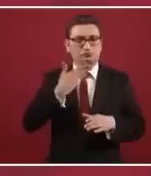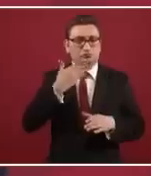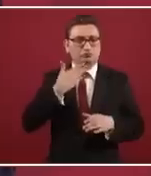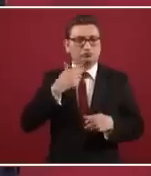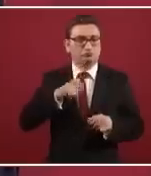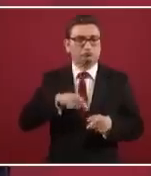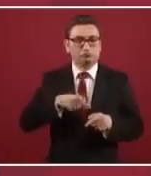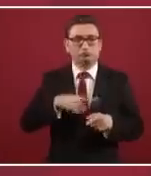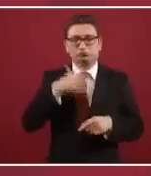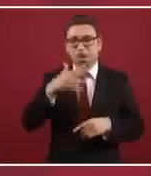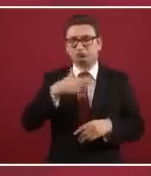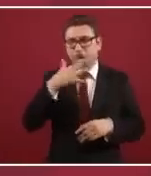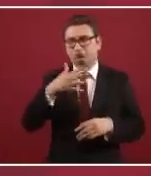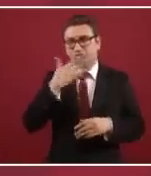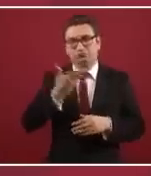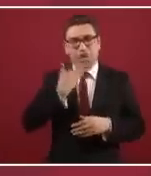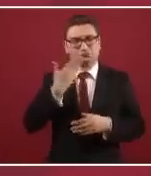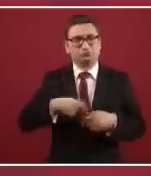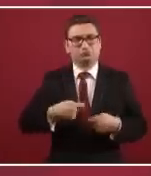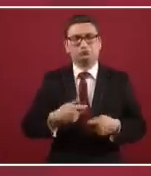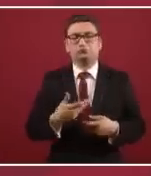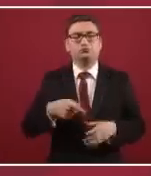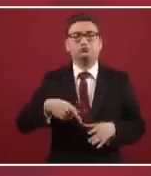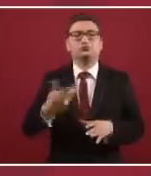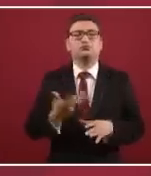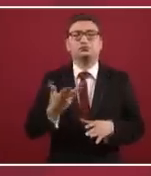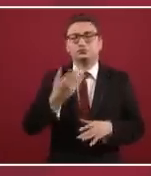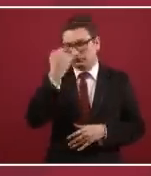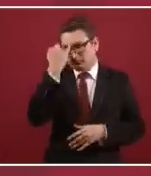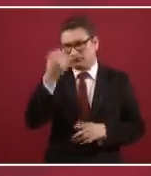tecnócratas, neoliberales?